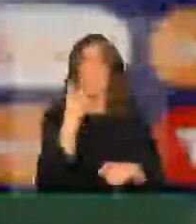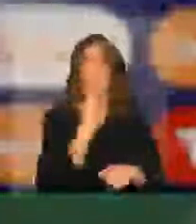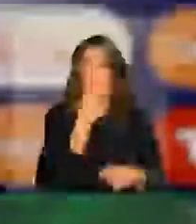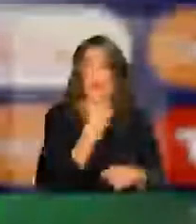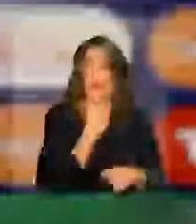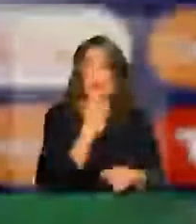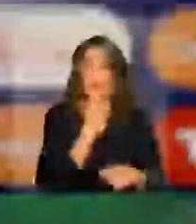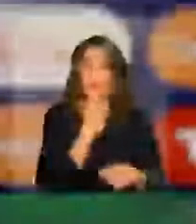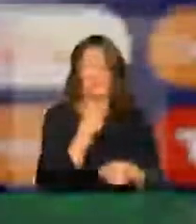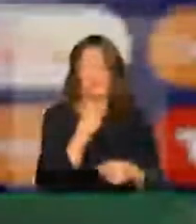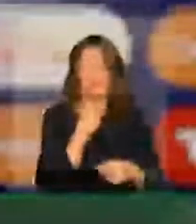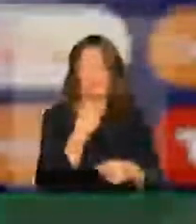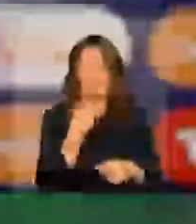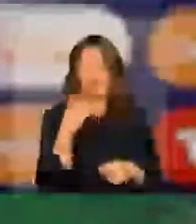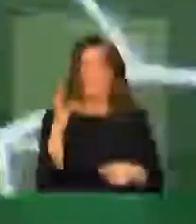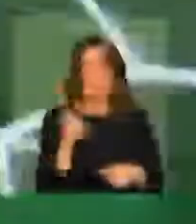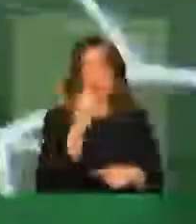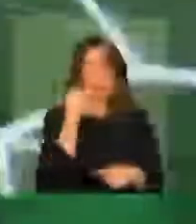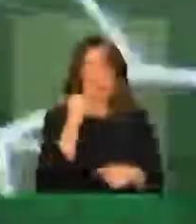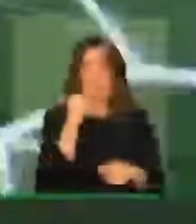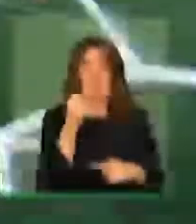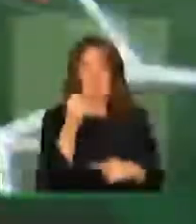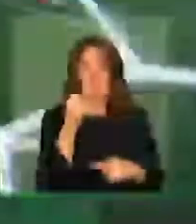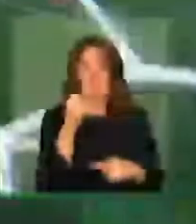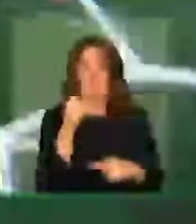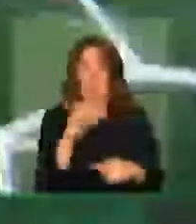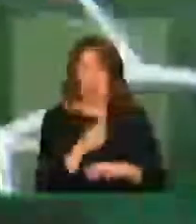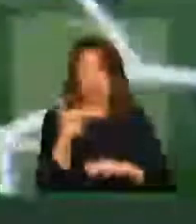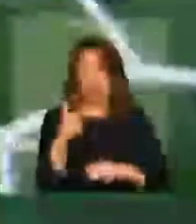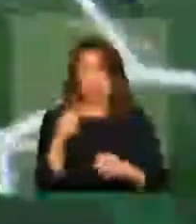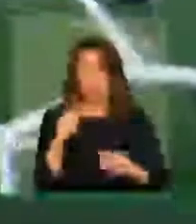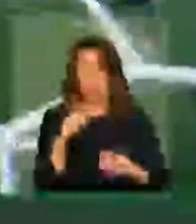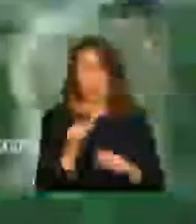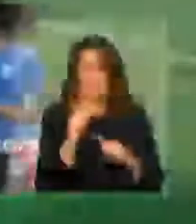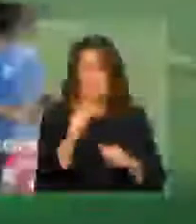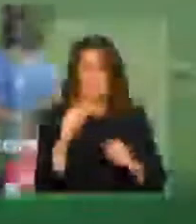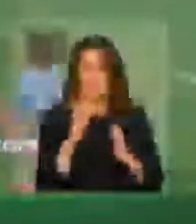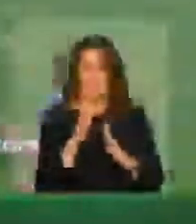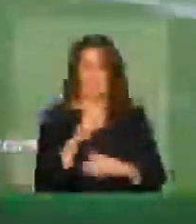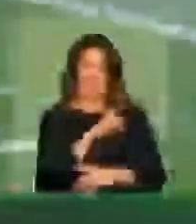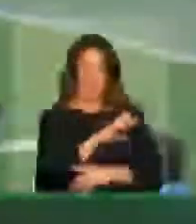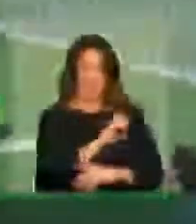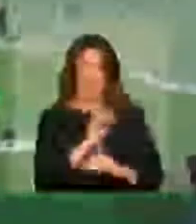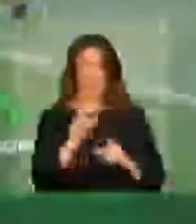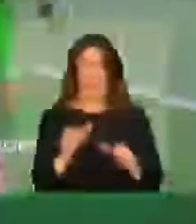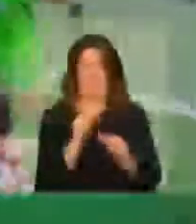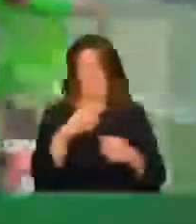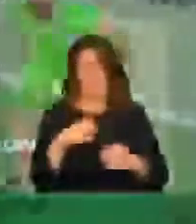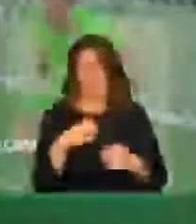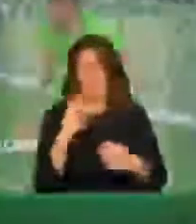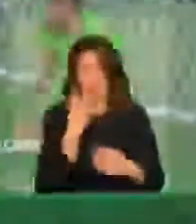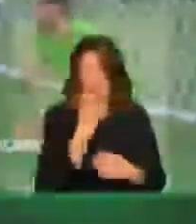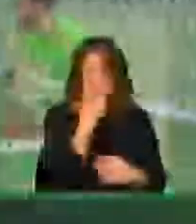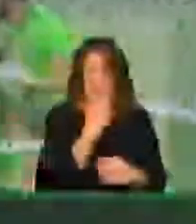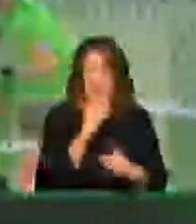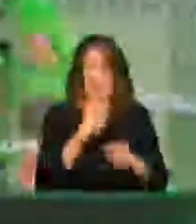que lo hicimos bien, el ir a buscar el partido contra Chile. Y después, bueno, estar tranquilo también y que la victoria va a